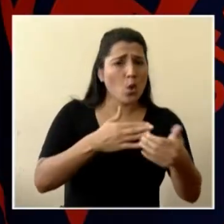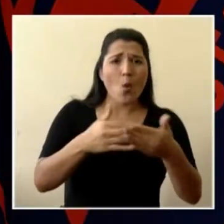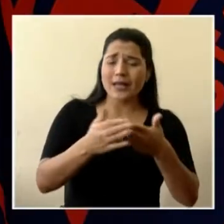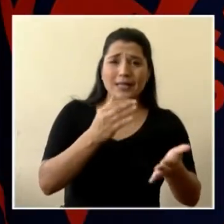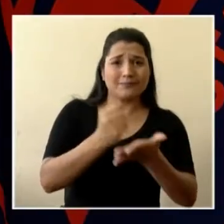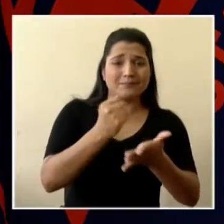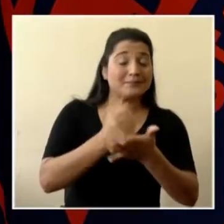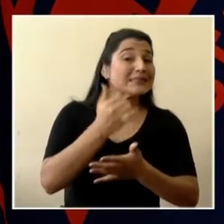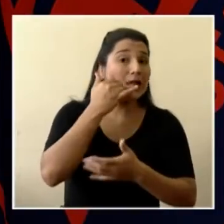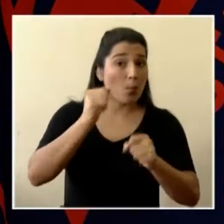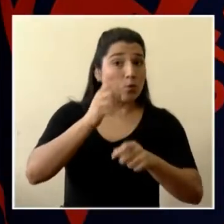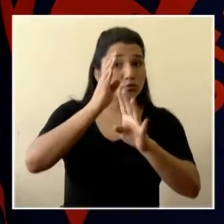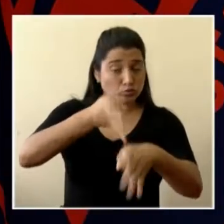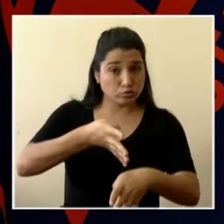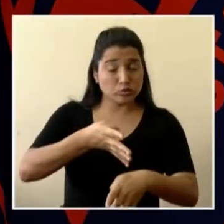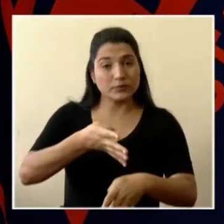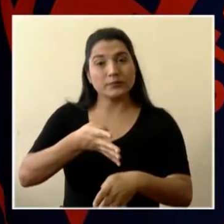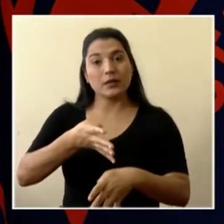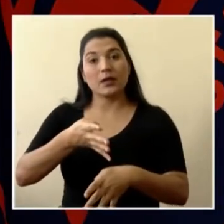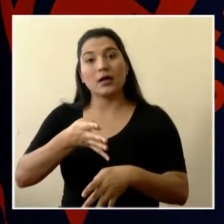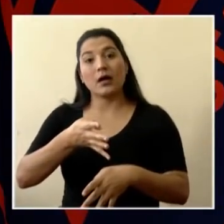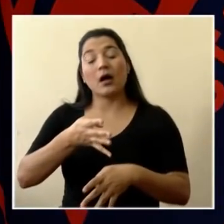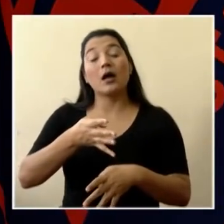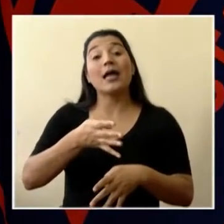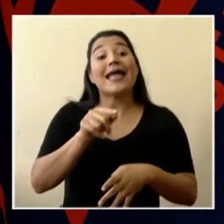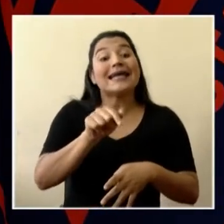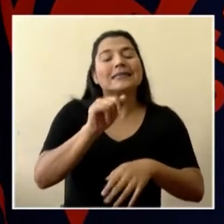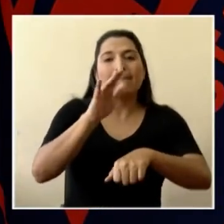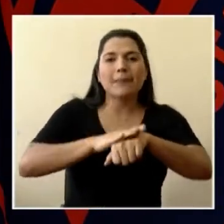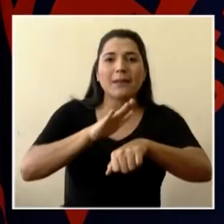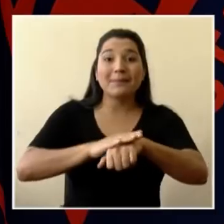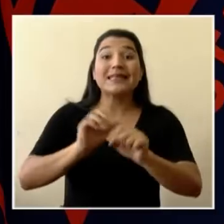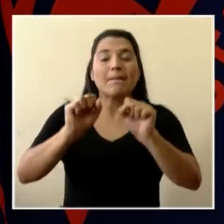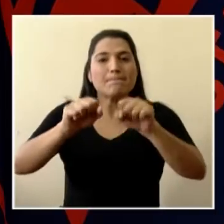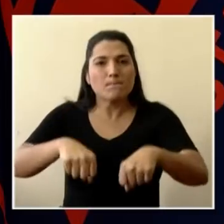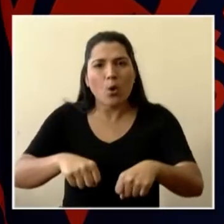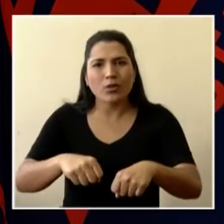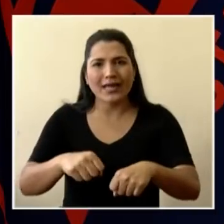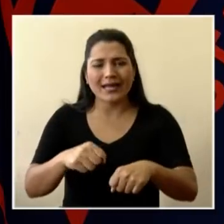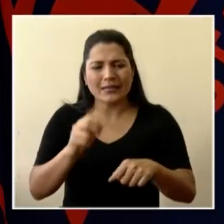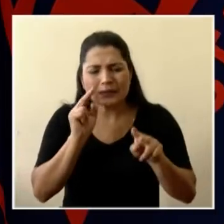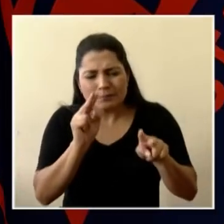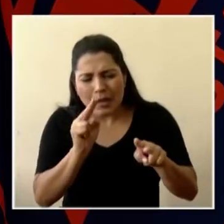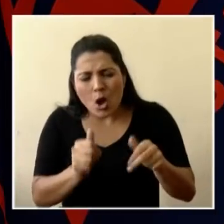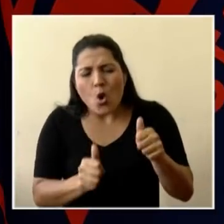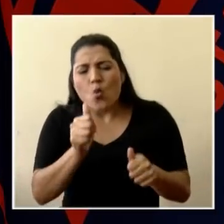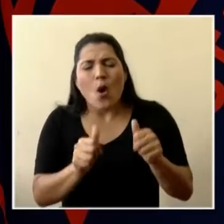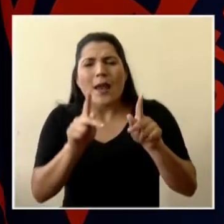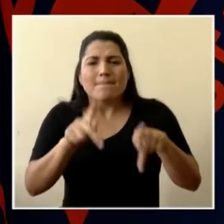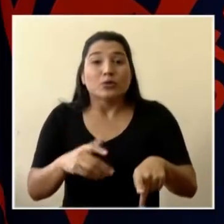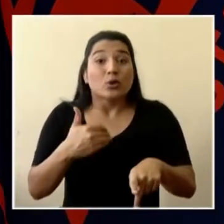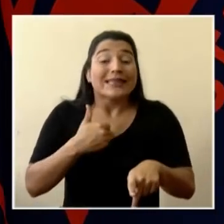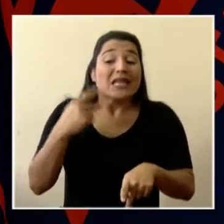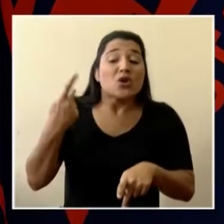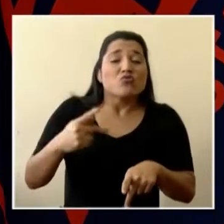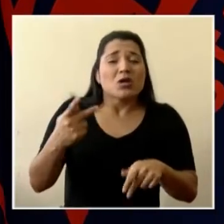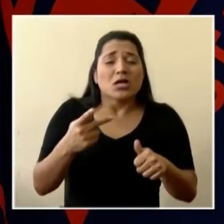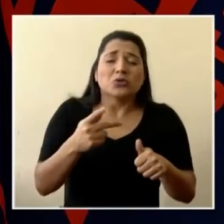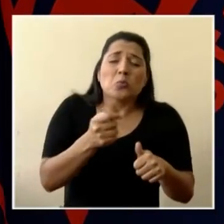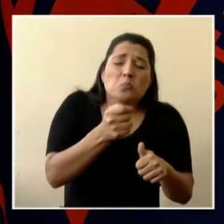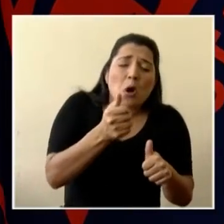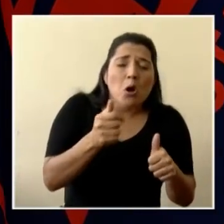Store. Eso permite, o en Android, perdón. El app nos va a permitir identificar a aquellos pacientes que tuvieran riesgo leve, moderado